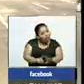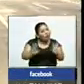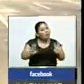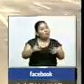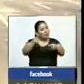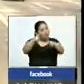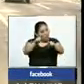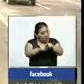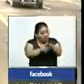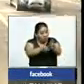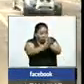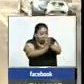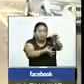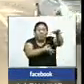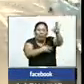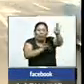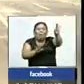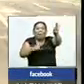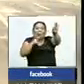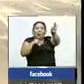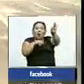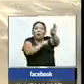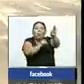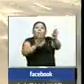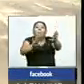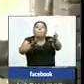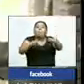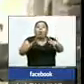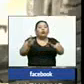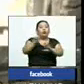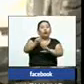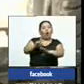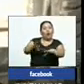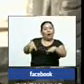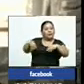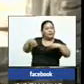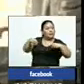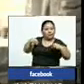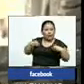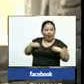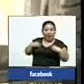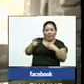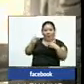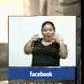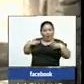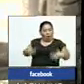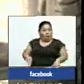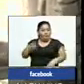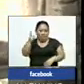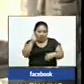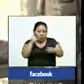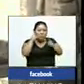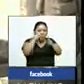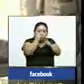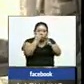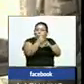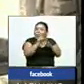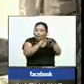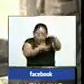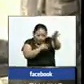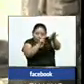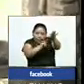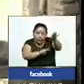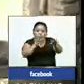requerimiento, la acusación, es por resistencia, no por el delito de violación y privación de libertad.